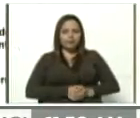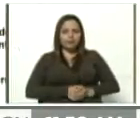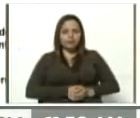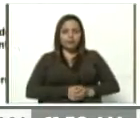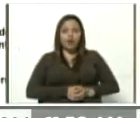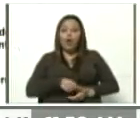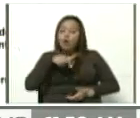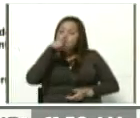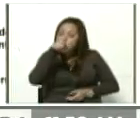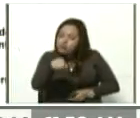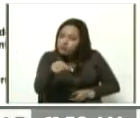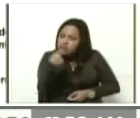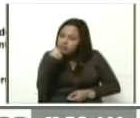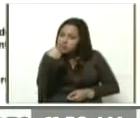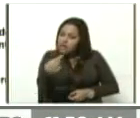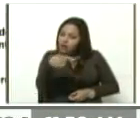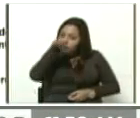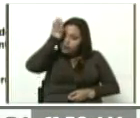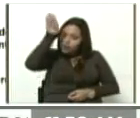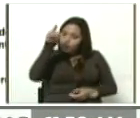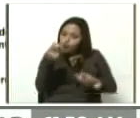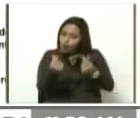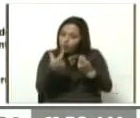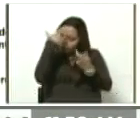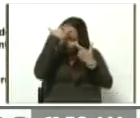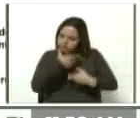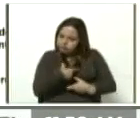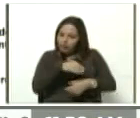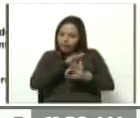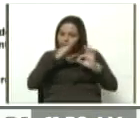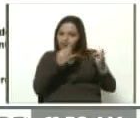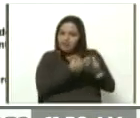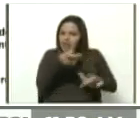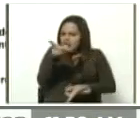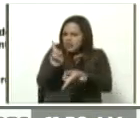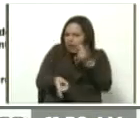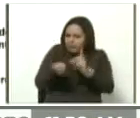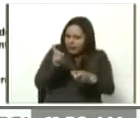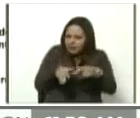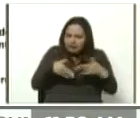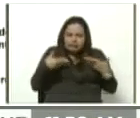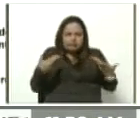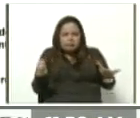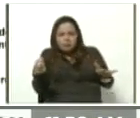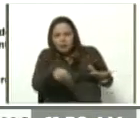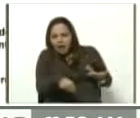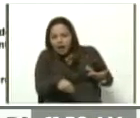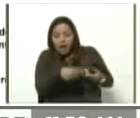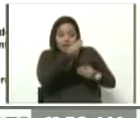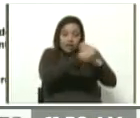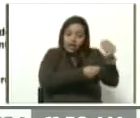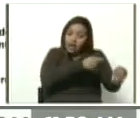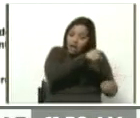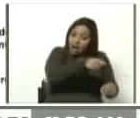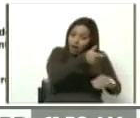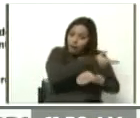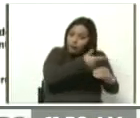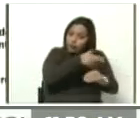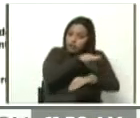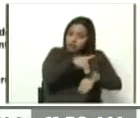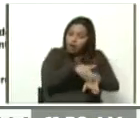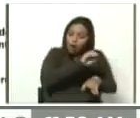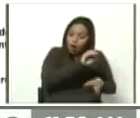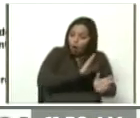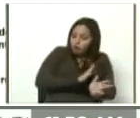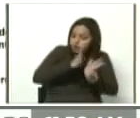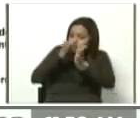¿Usted diría que su futuro económico personal y familiar va a depender más de lo que haga el gobierno nacional o